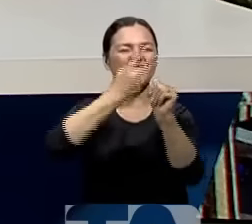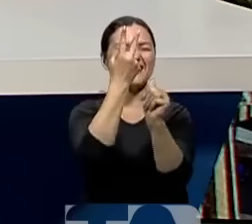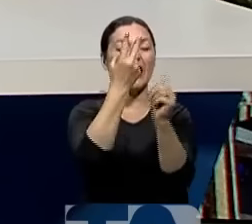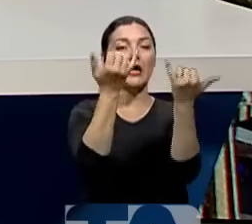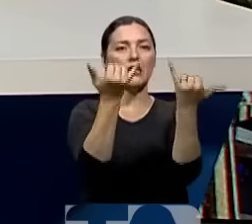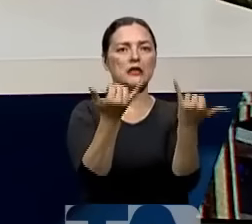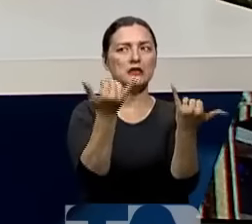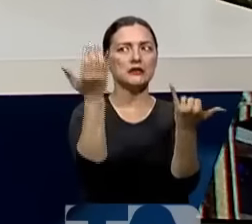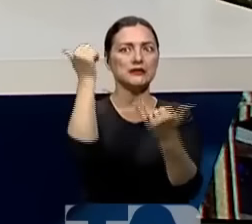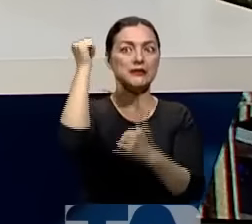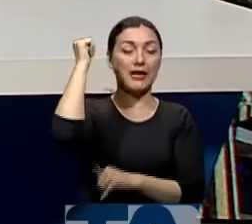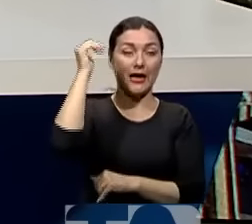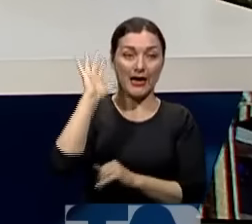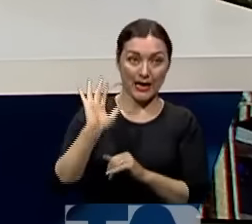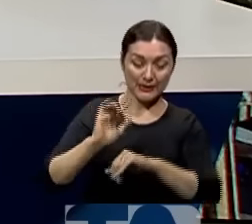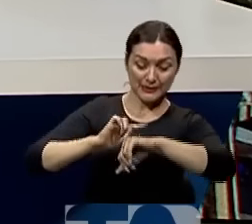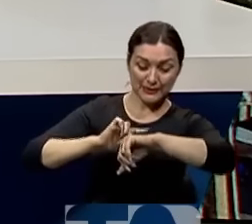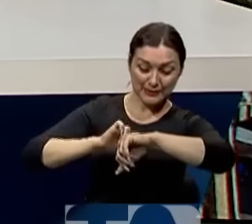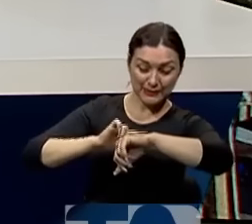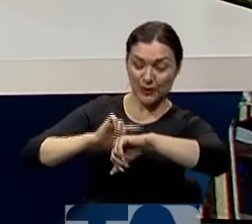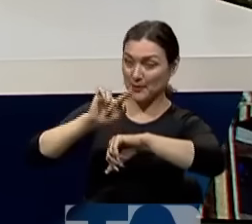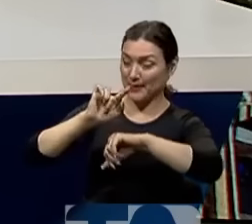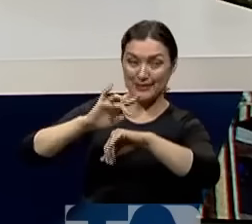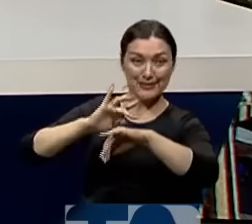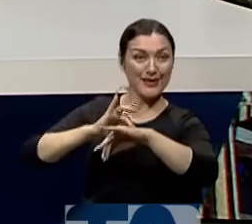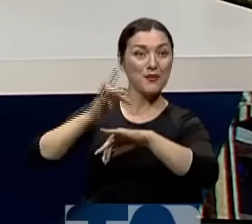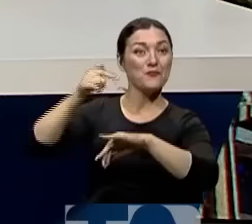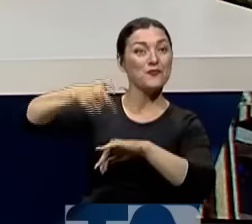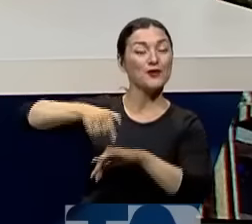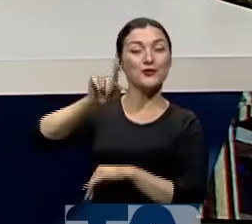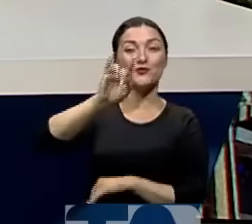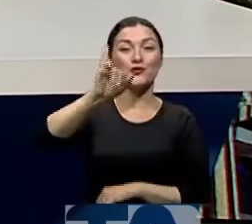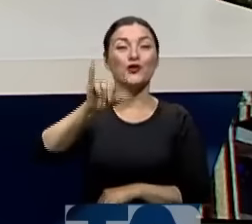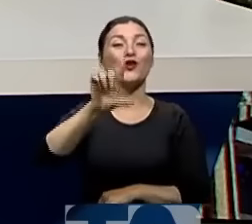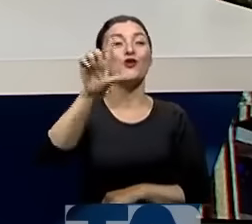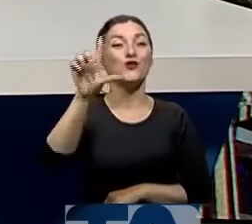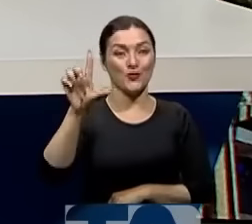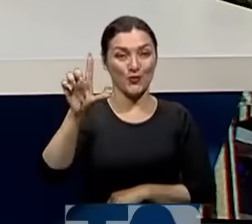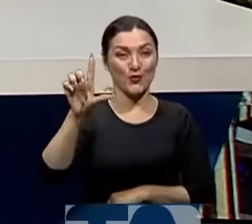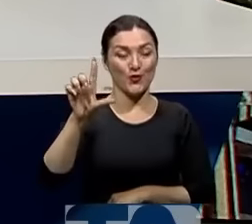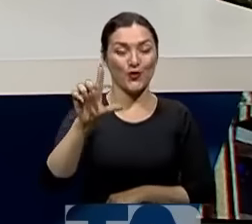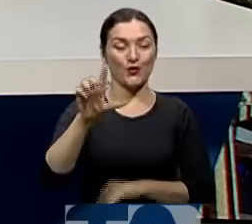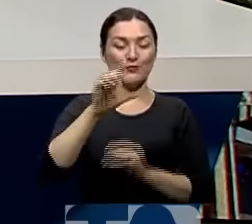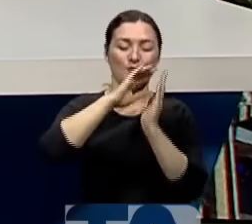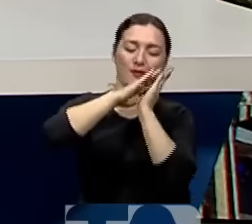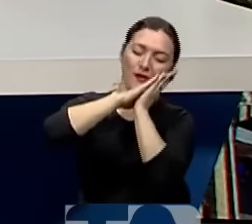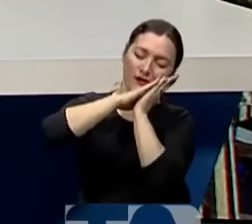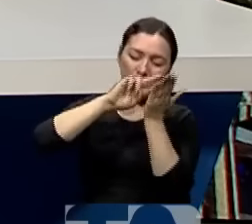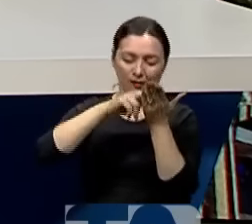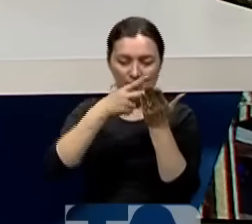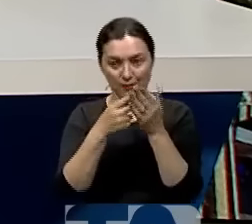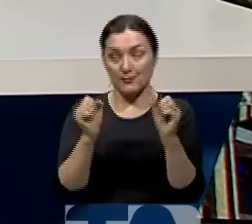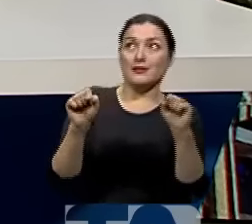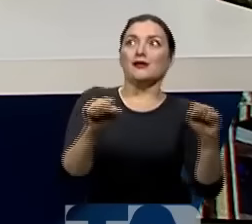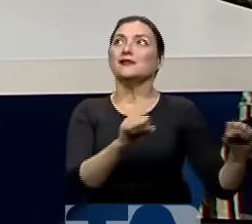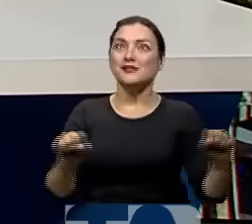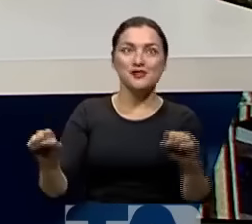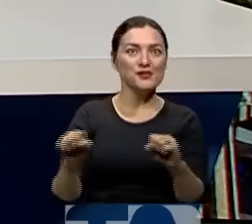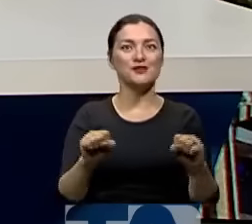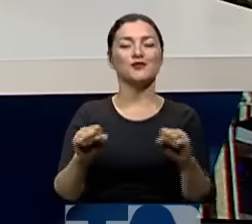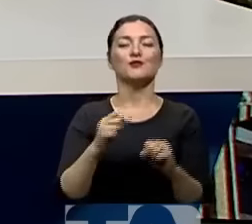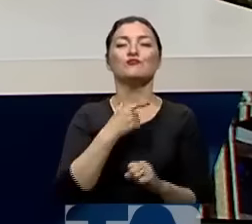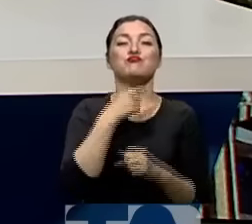ayer, Quito, bueno, no el día de ayer, a las primeras horas de este 1 de junio, nos despertamos bien moviditos, la verdad. Qué